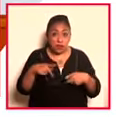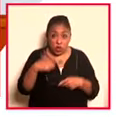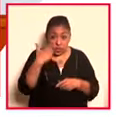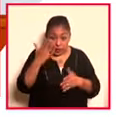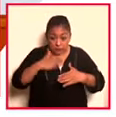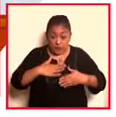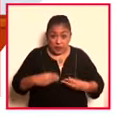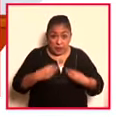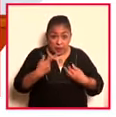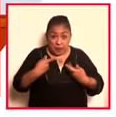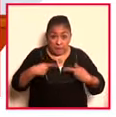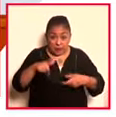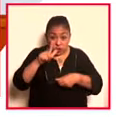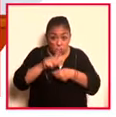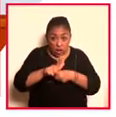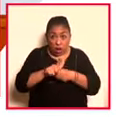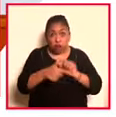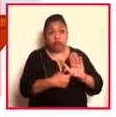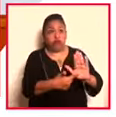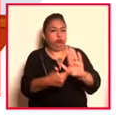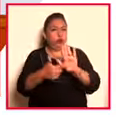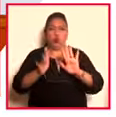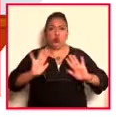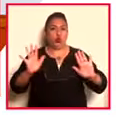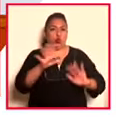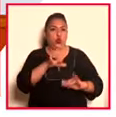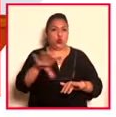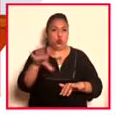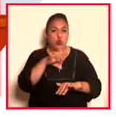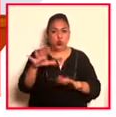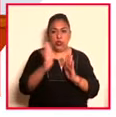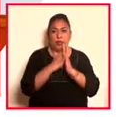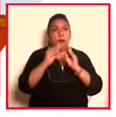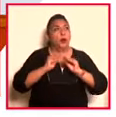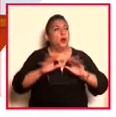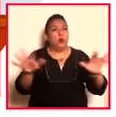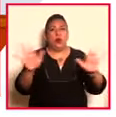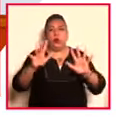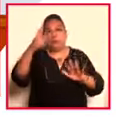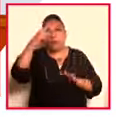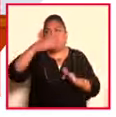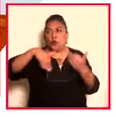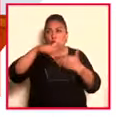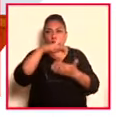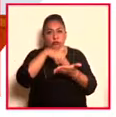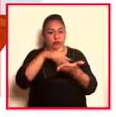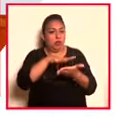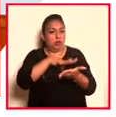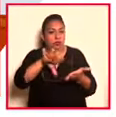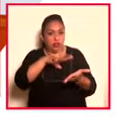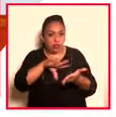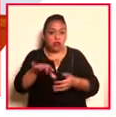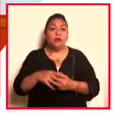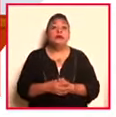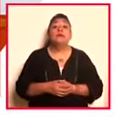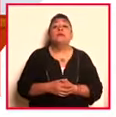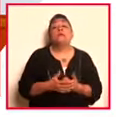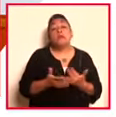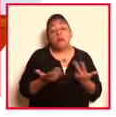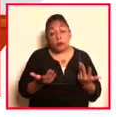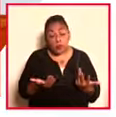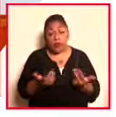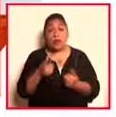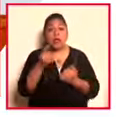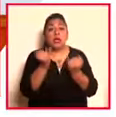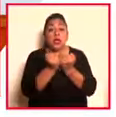personal esté allí, ¿no? En un libro pública para que todos puedan leerla. No obstante, al igual